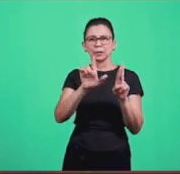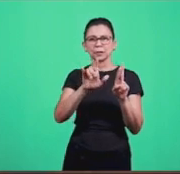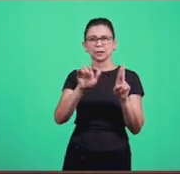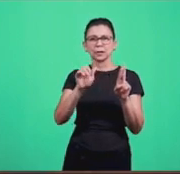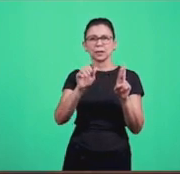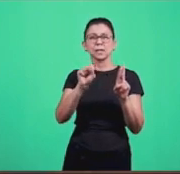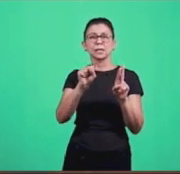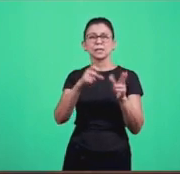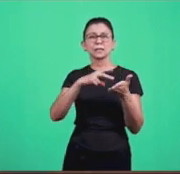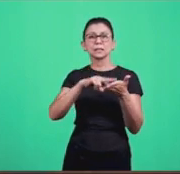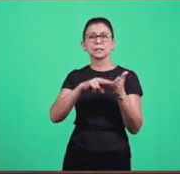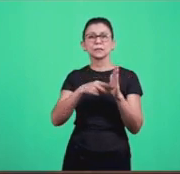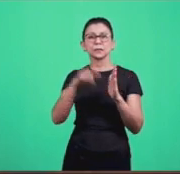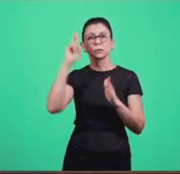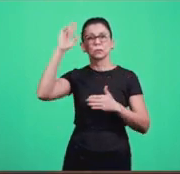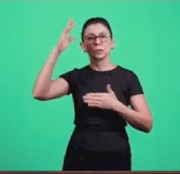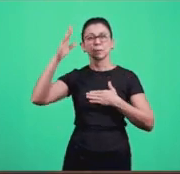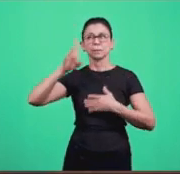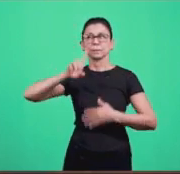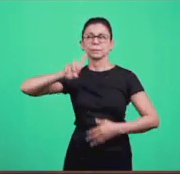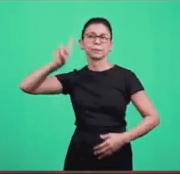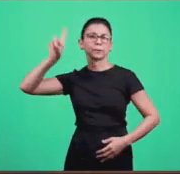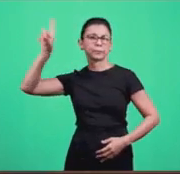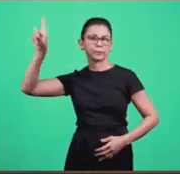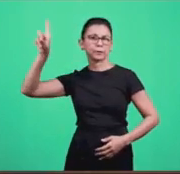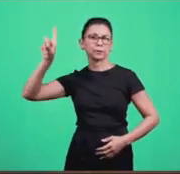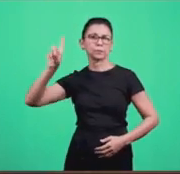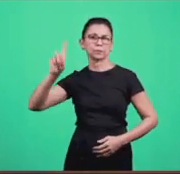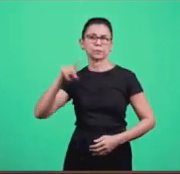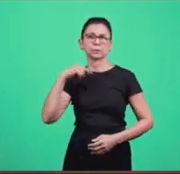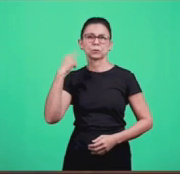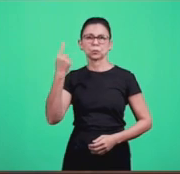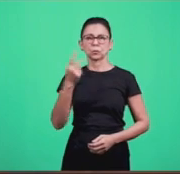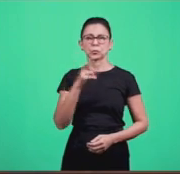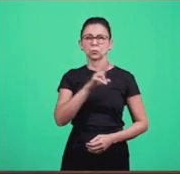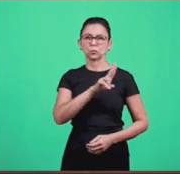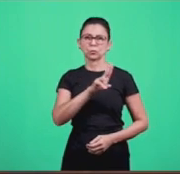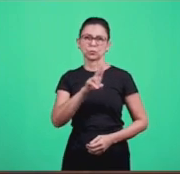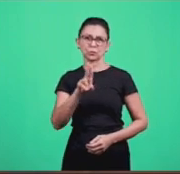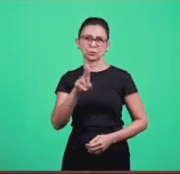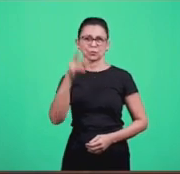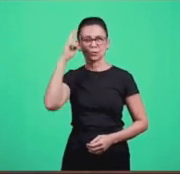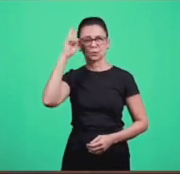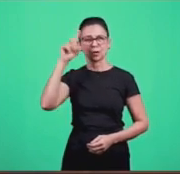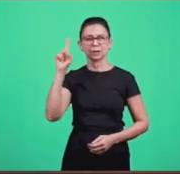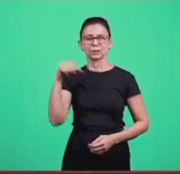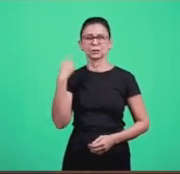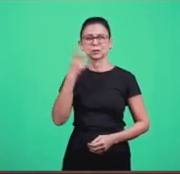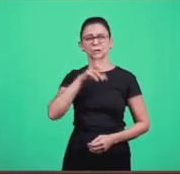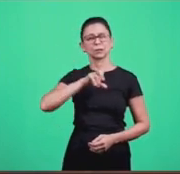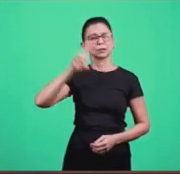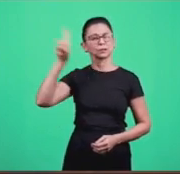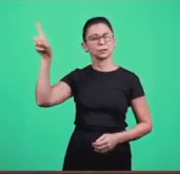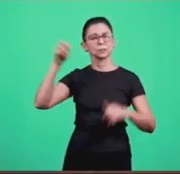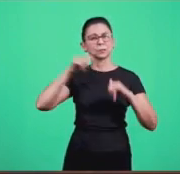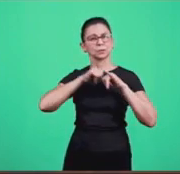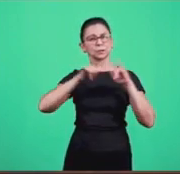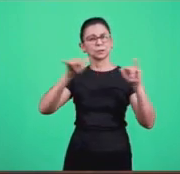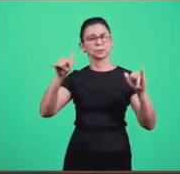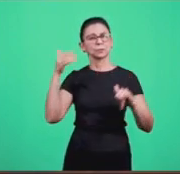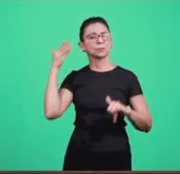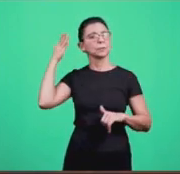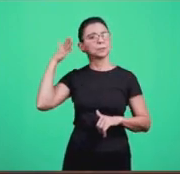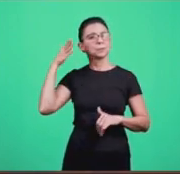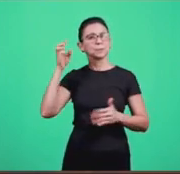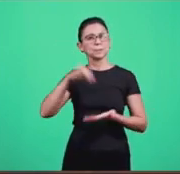el Señor es mi Dios. Ese es el significado de Elías. Nuestro nombre es,